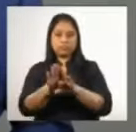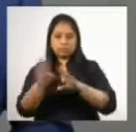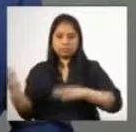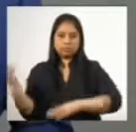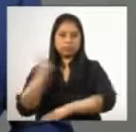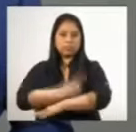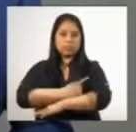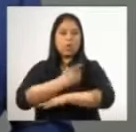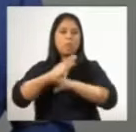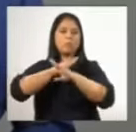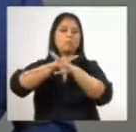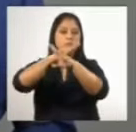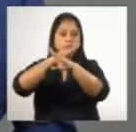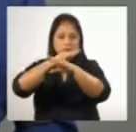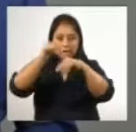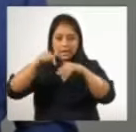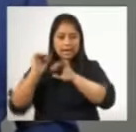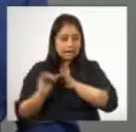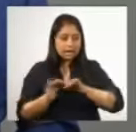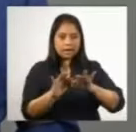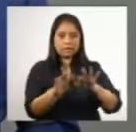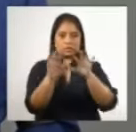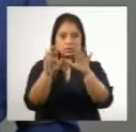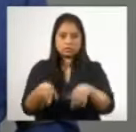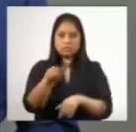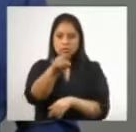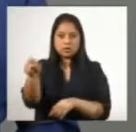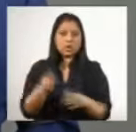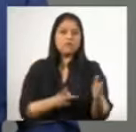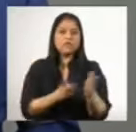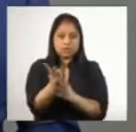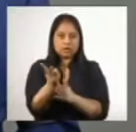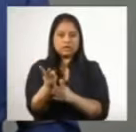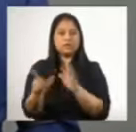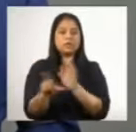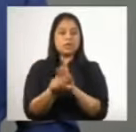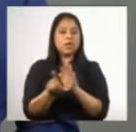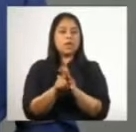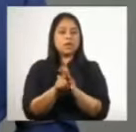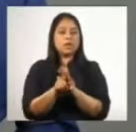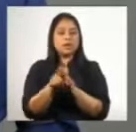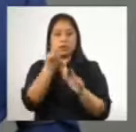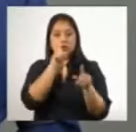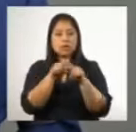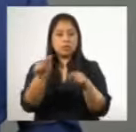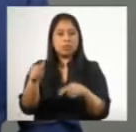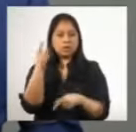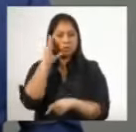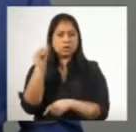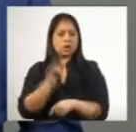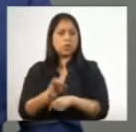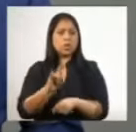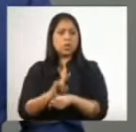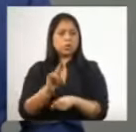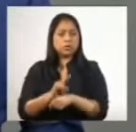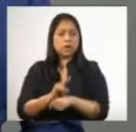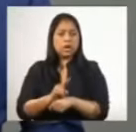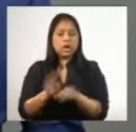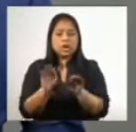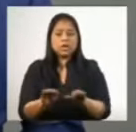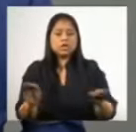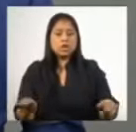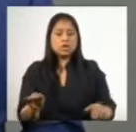el ingreso de estas personas que están violentando la ley, sobre todo porque están utilizando niños